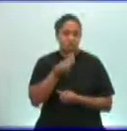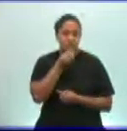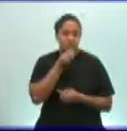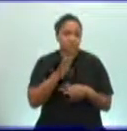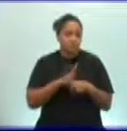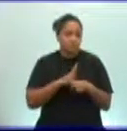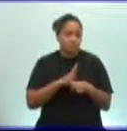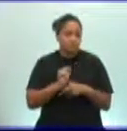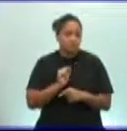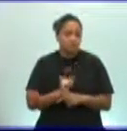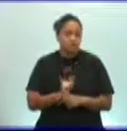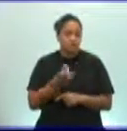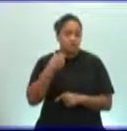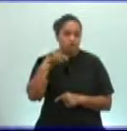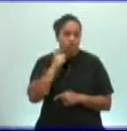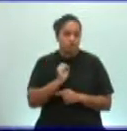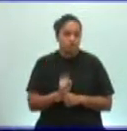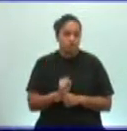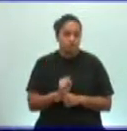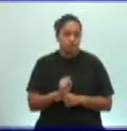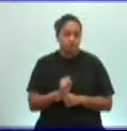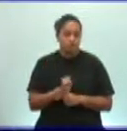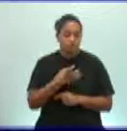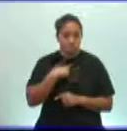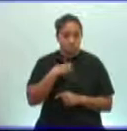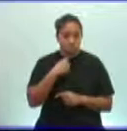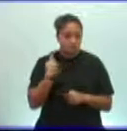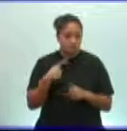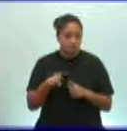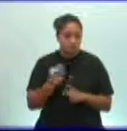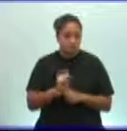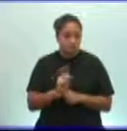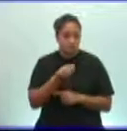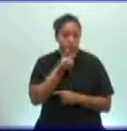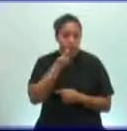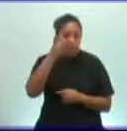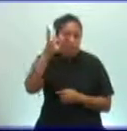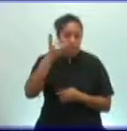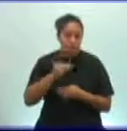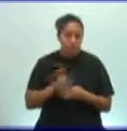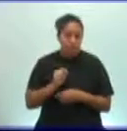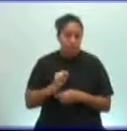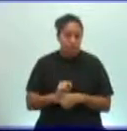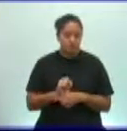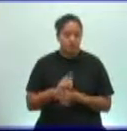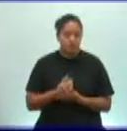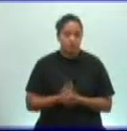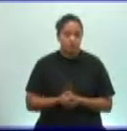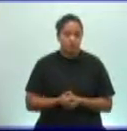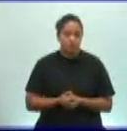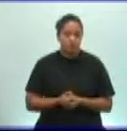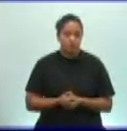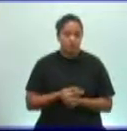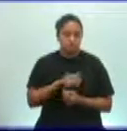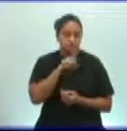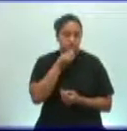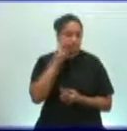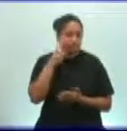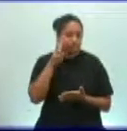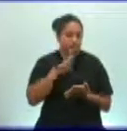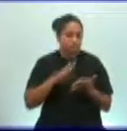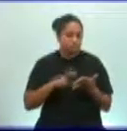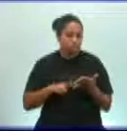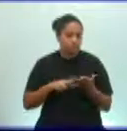los invitamos a que si encuentran otras, pueden dirigirse a su diccionario para poder buscar